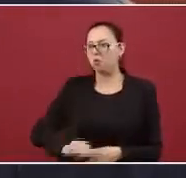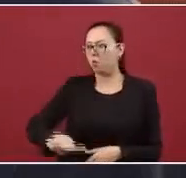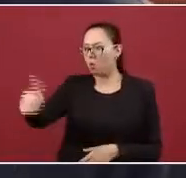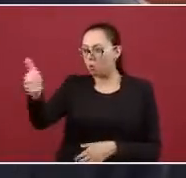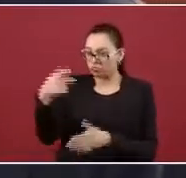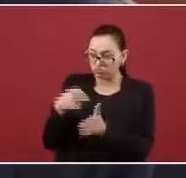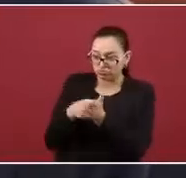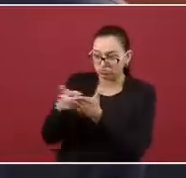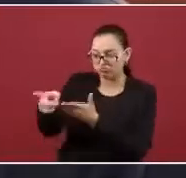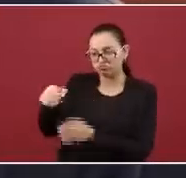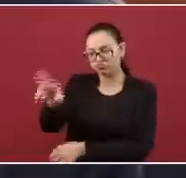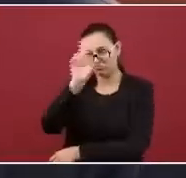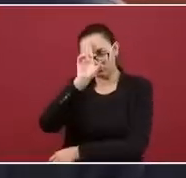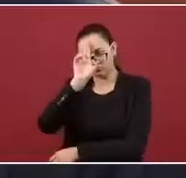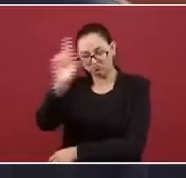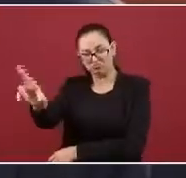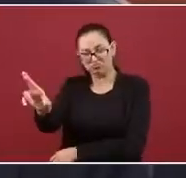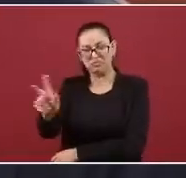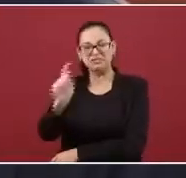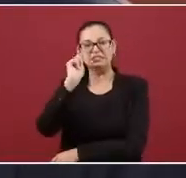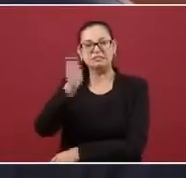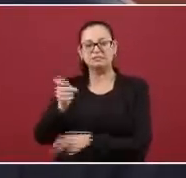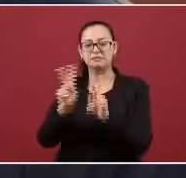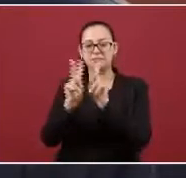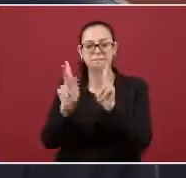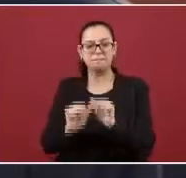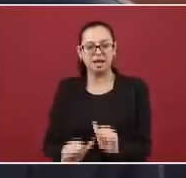paz. Ese es un buen debate.